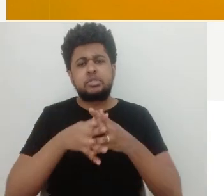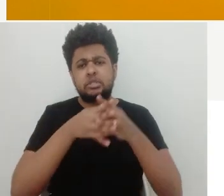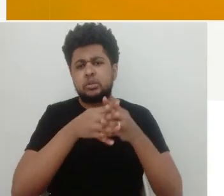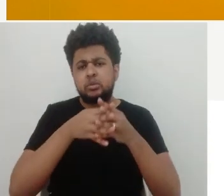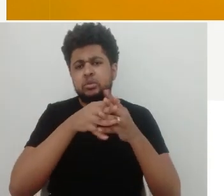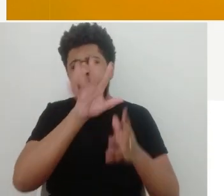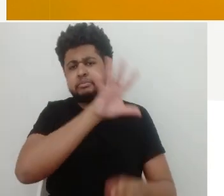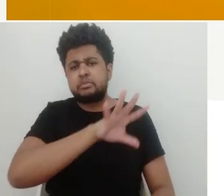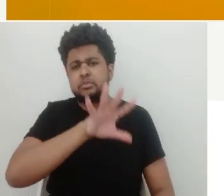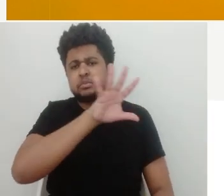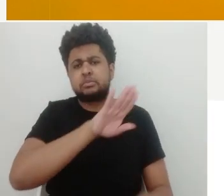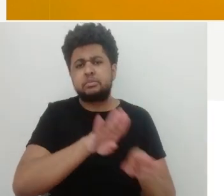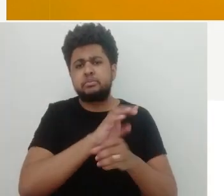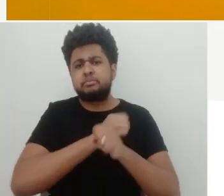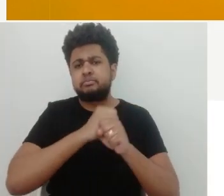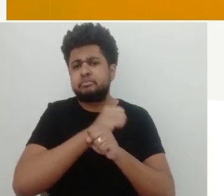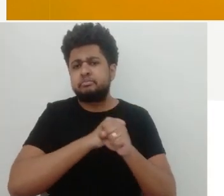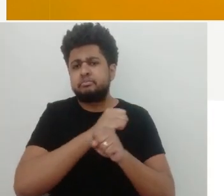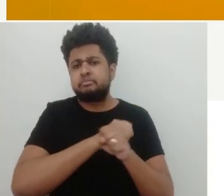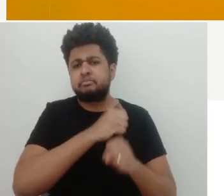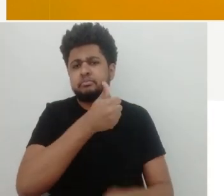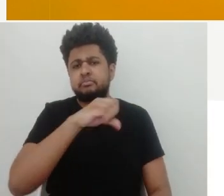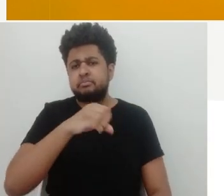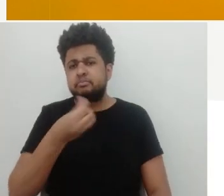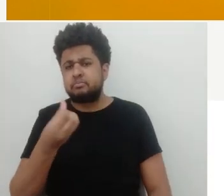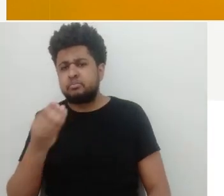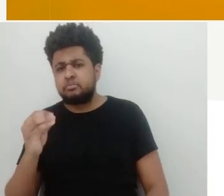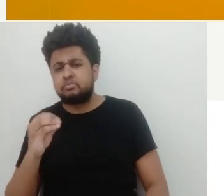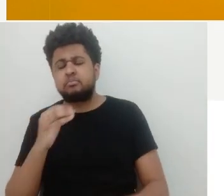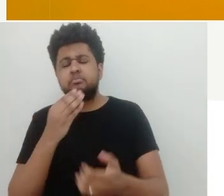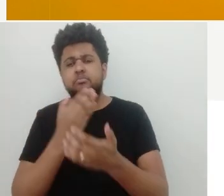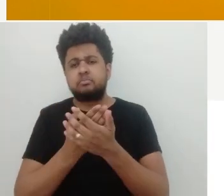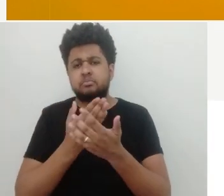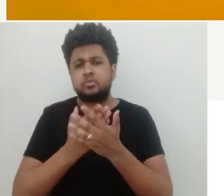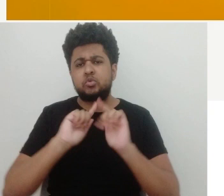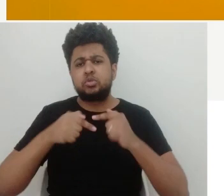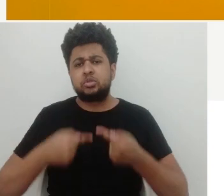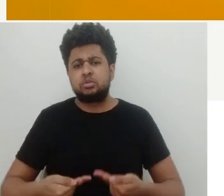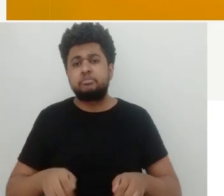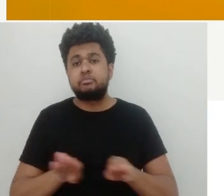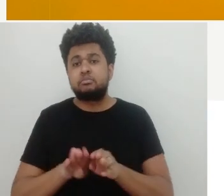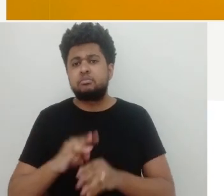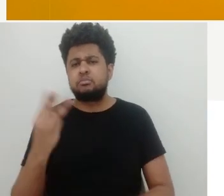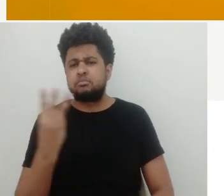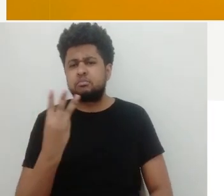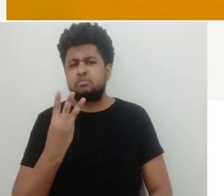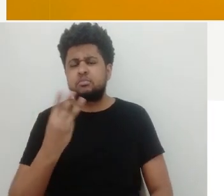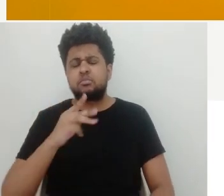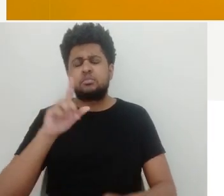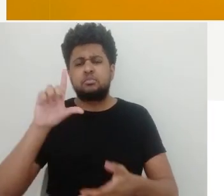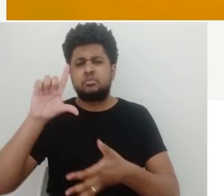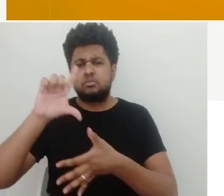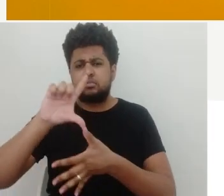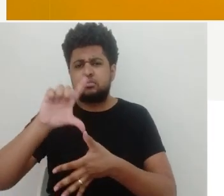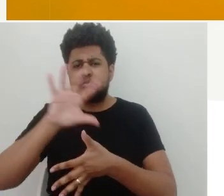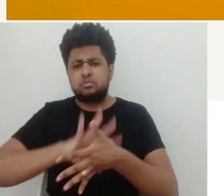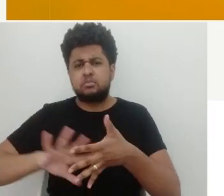género, y en tercer lugar, los estudios latinoamericanos, pero los producidos desde América Latina.